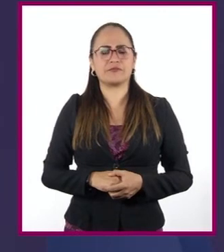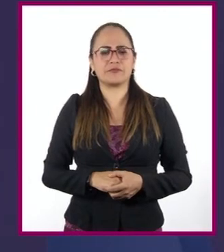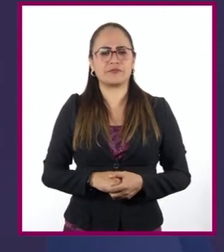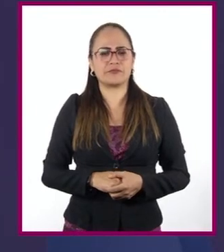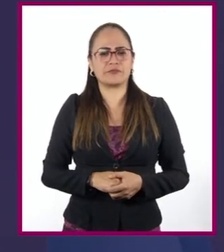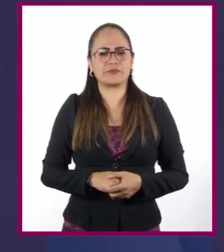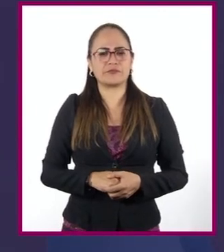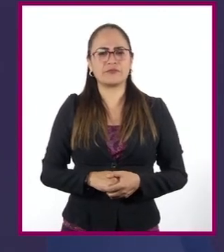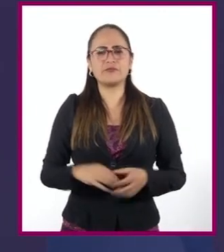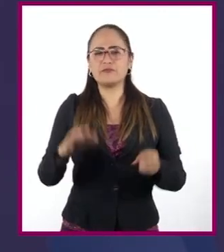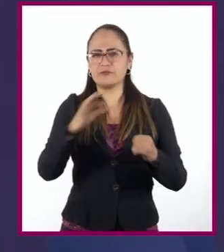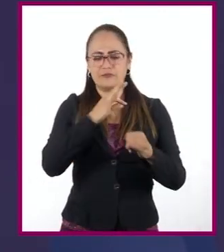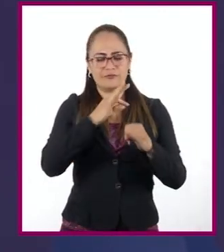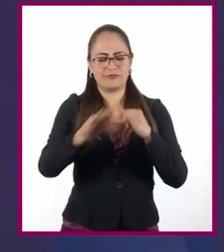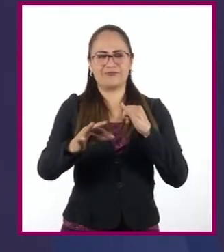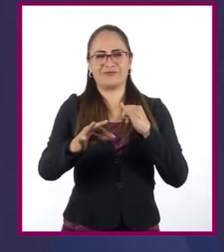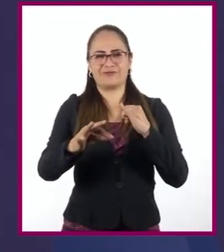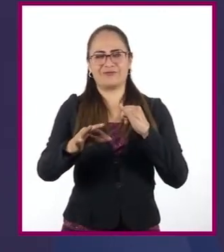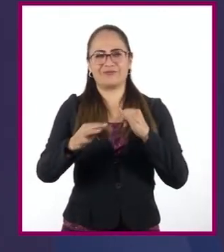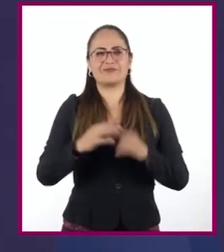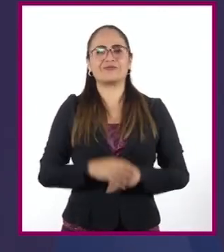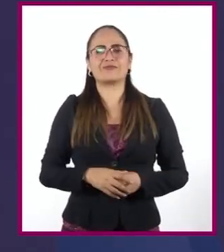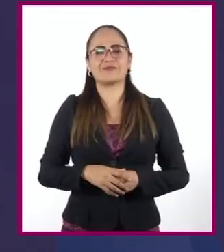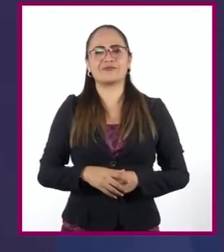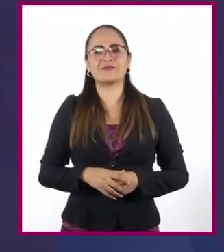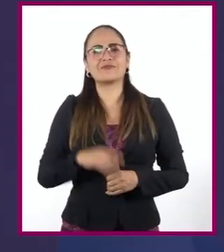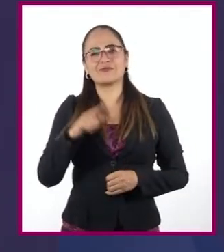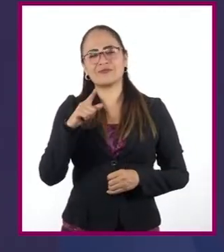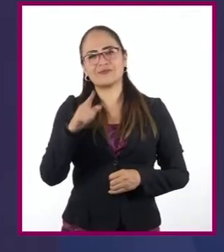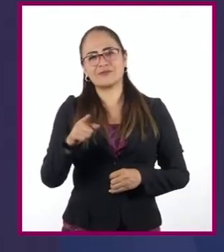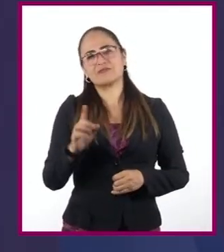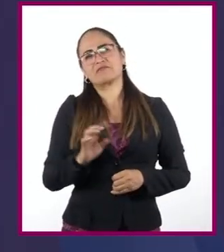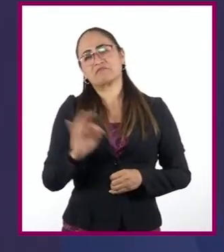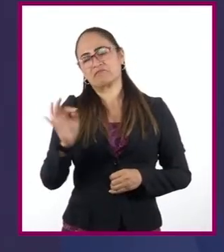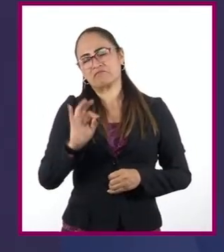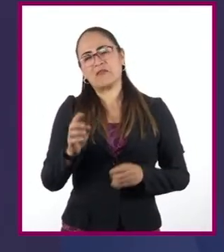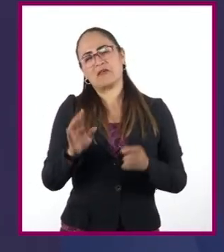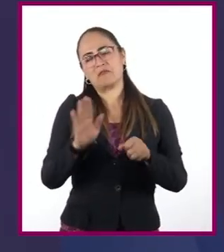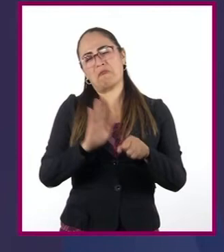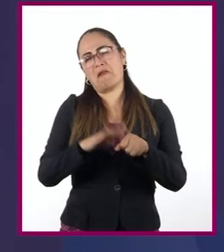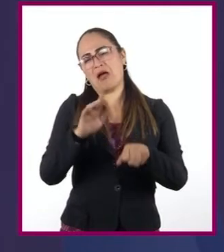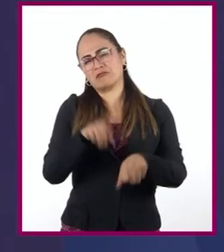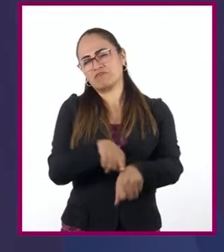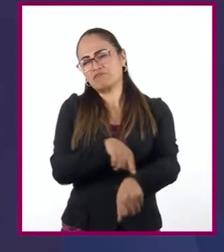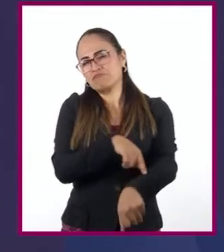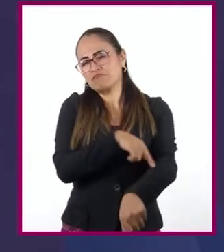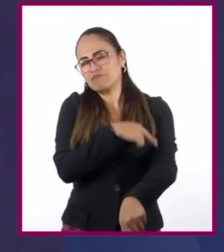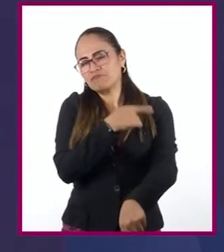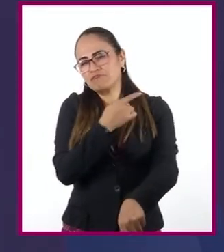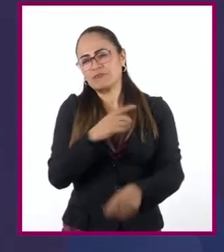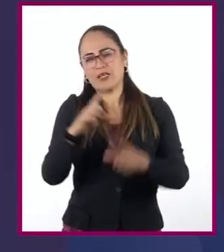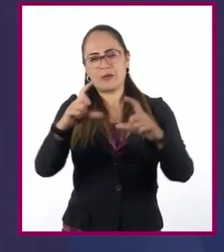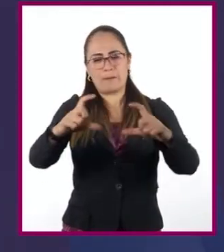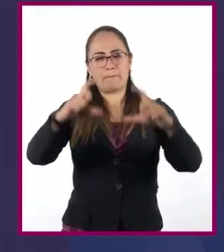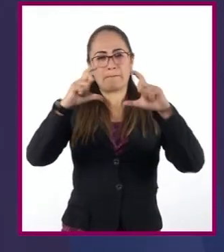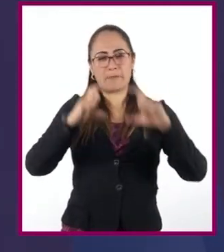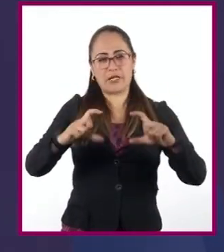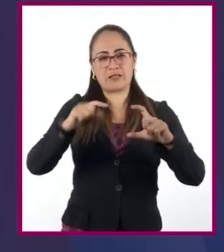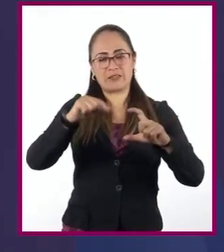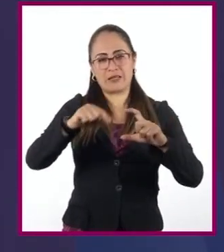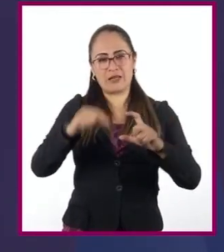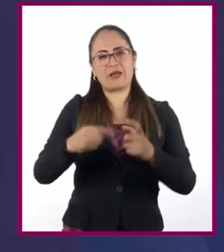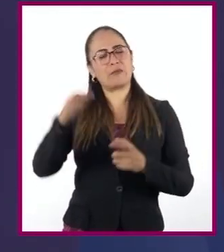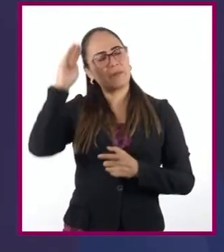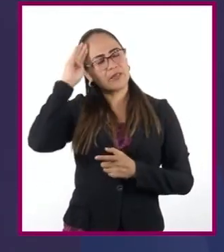Finalmente, llegamos a las conclusiones. Estas pueden ser un poco más extensas, ya que en este apartado deben escribir